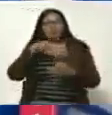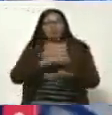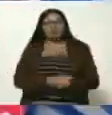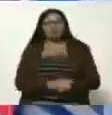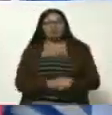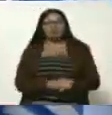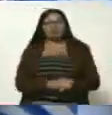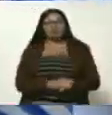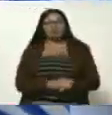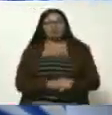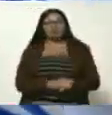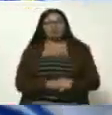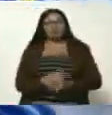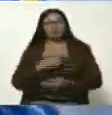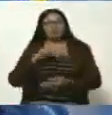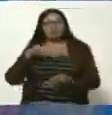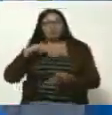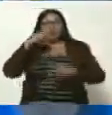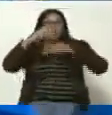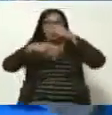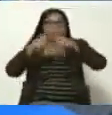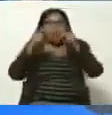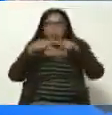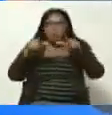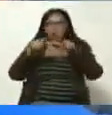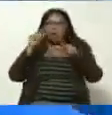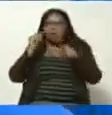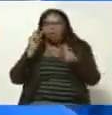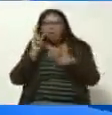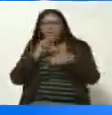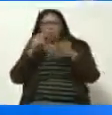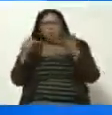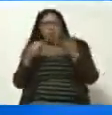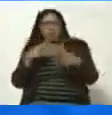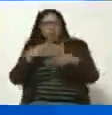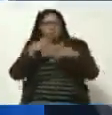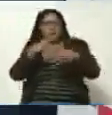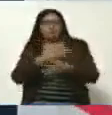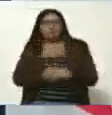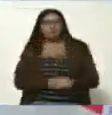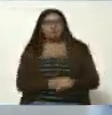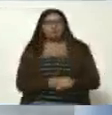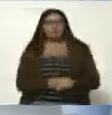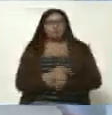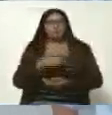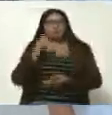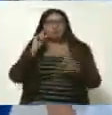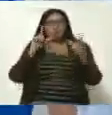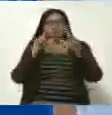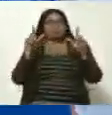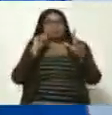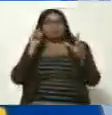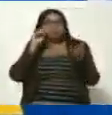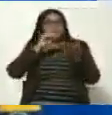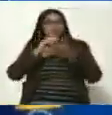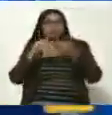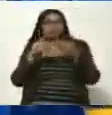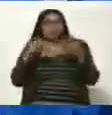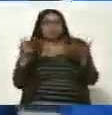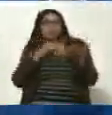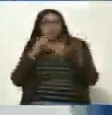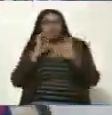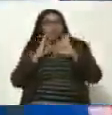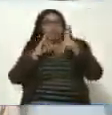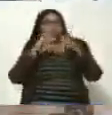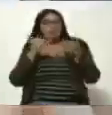ayer nos pusimos a recorrer las instalaciones y vimos cosas muy interesantes. Si tenemos las imágenes, vamos a colocarlas, que las vamos a